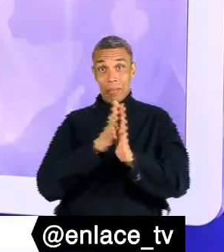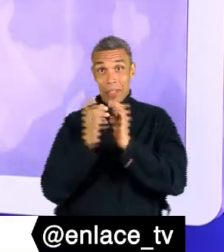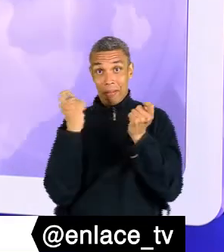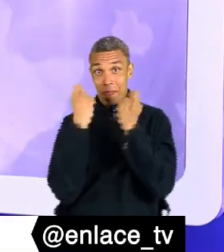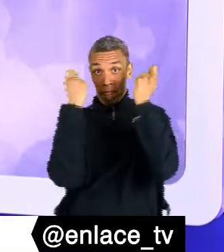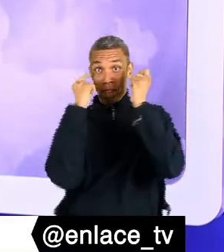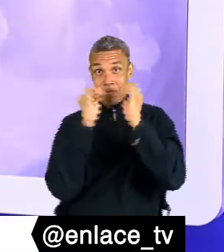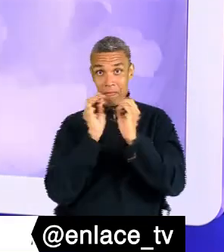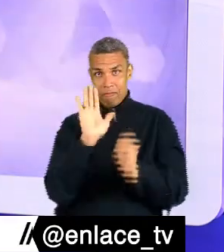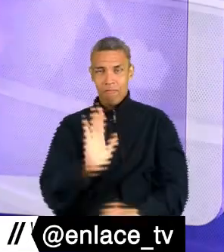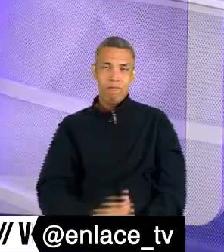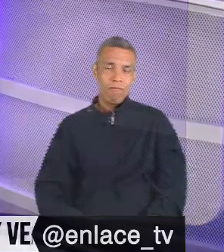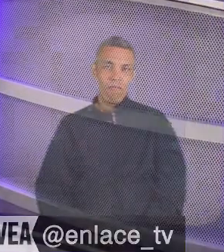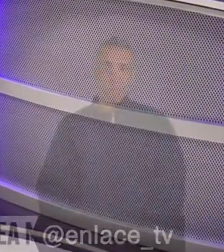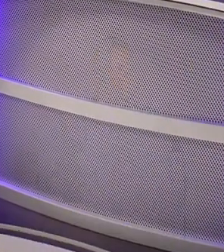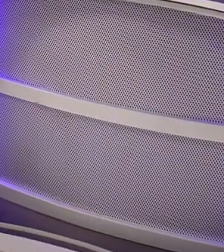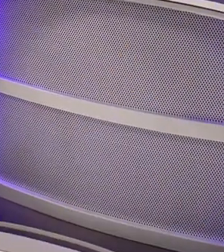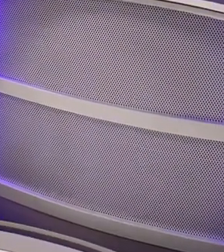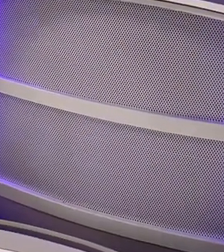Ya regresamos.